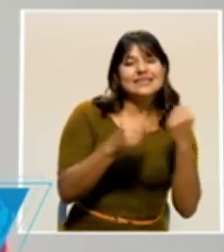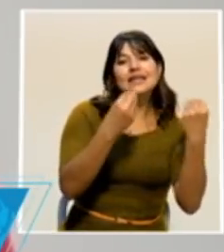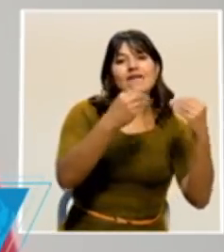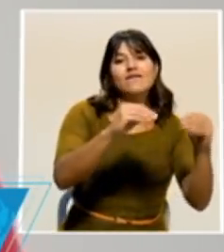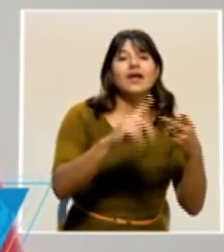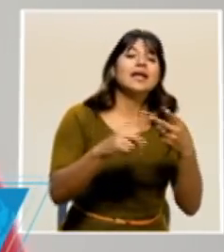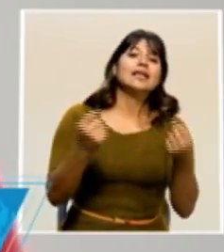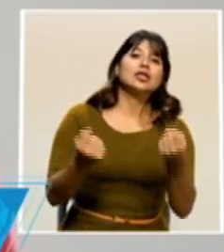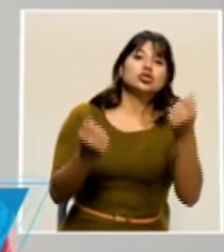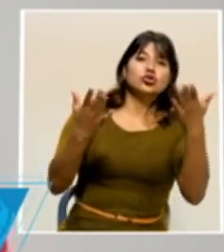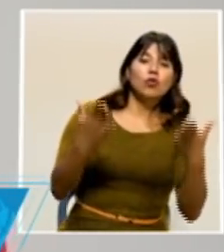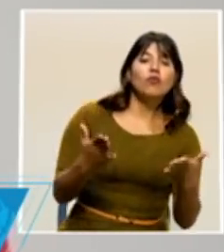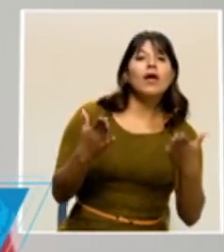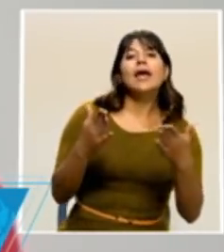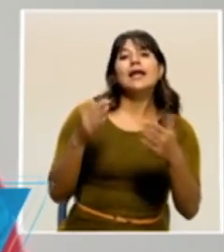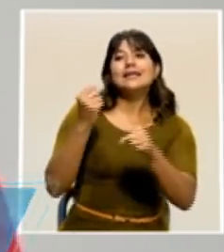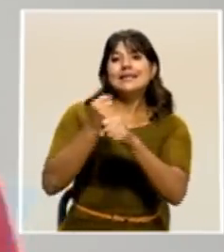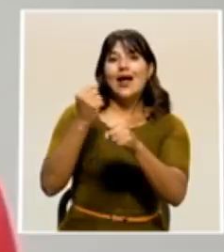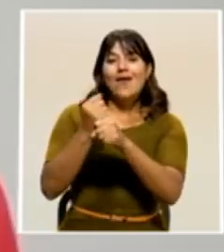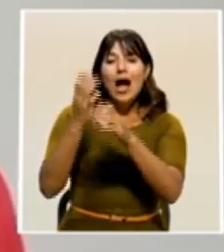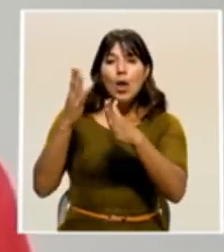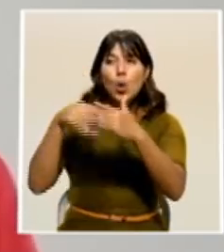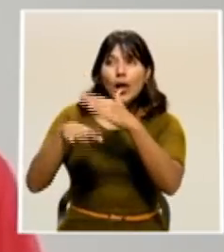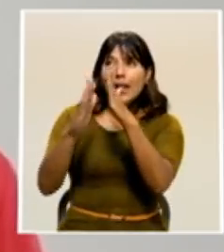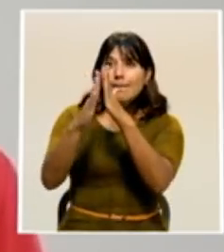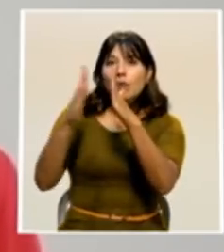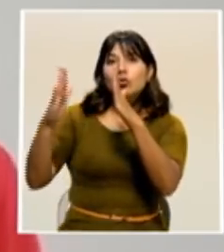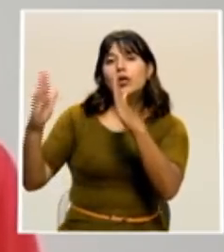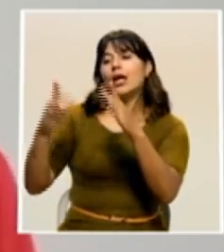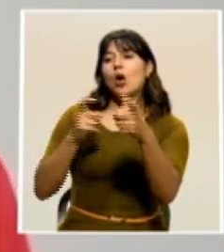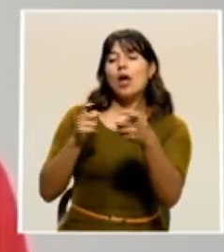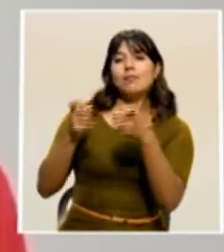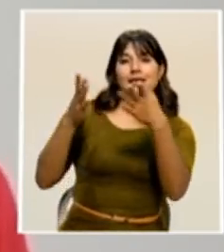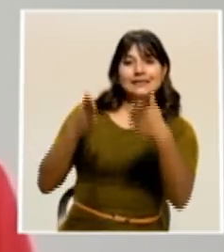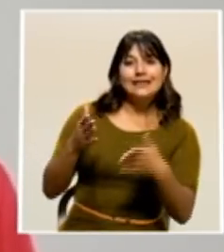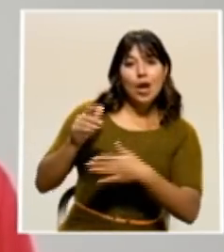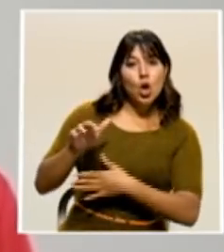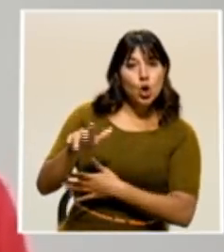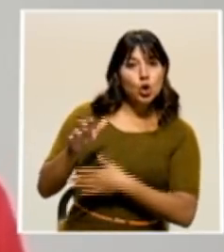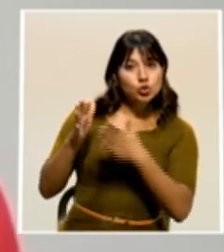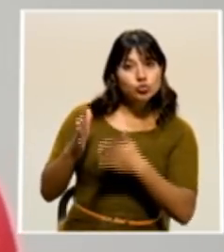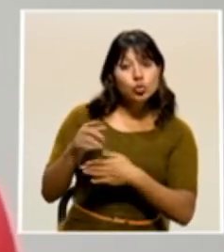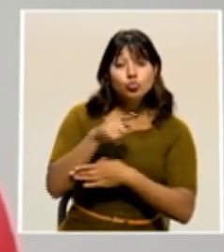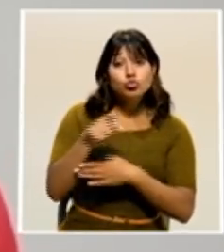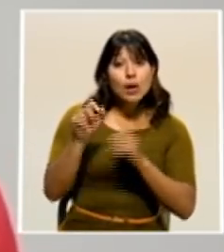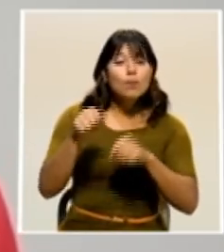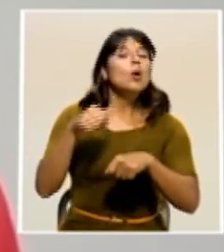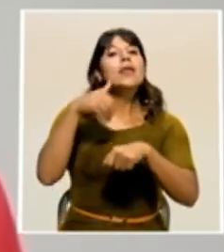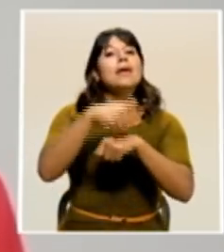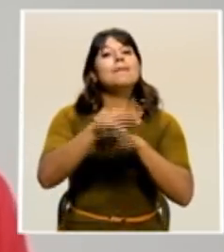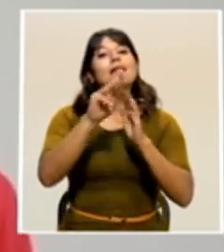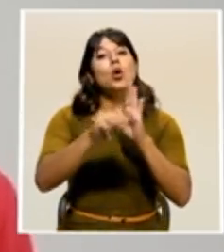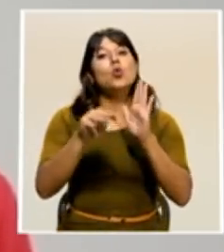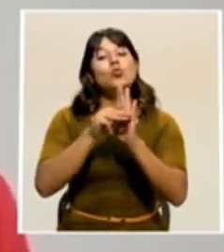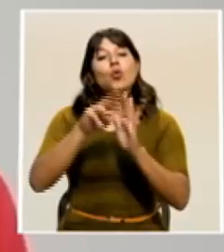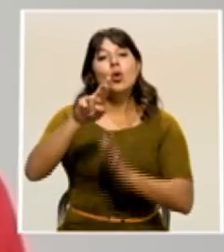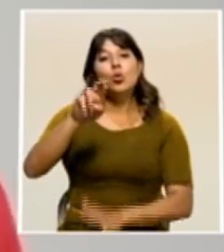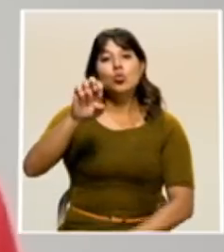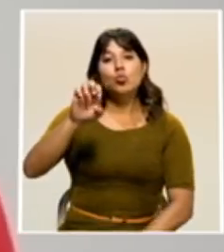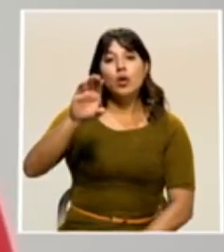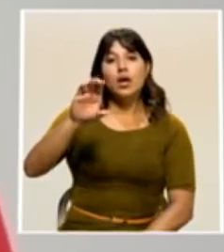auxiliares de inventario, seguridad, inclusive hasta administradores. Pueden enviar el currículum a